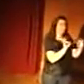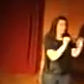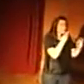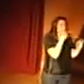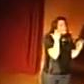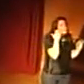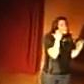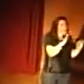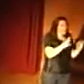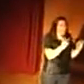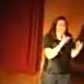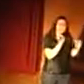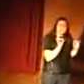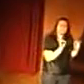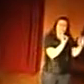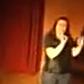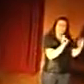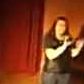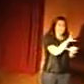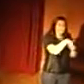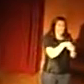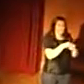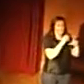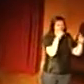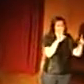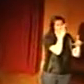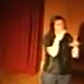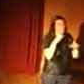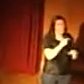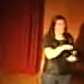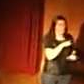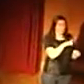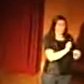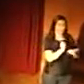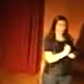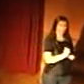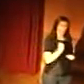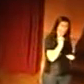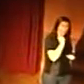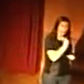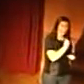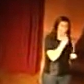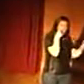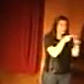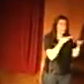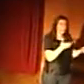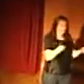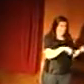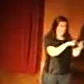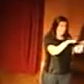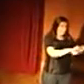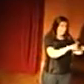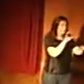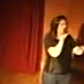rara muy singular dentro de la pintura española da también la oportunidad ha dado también la oportunidad para que en las salas del